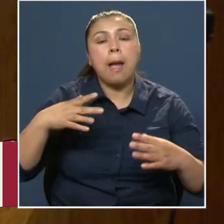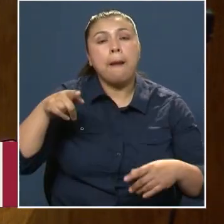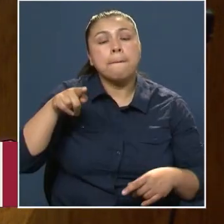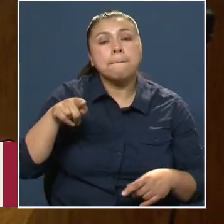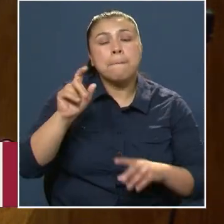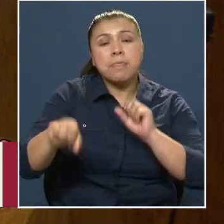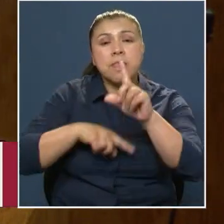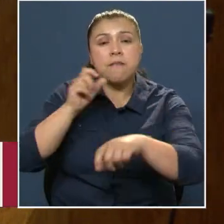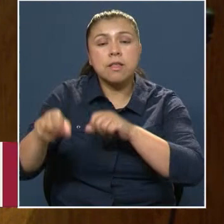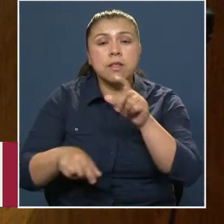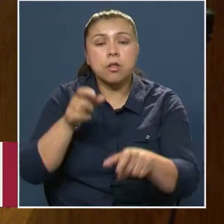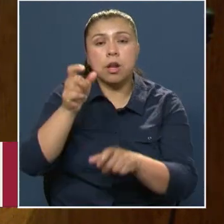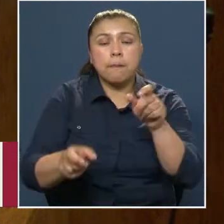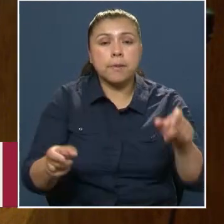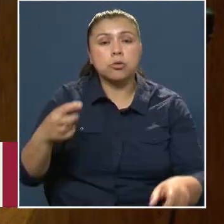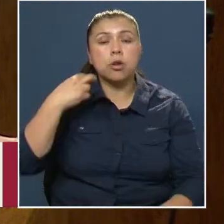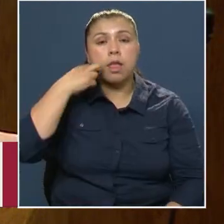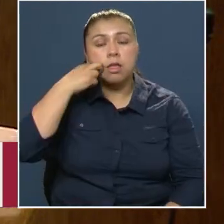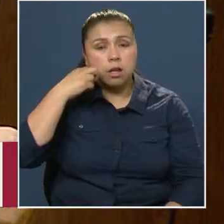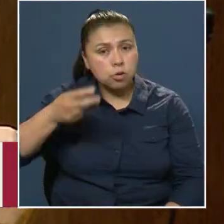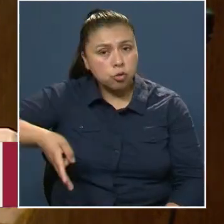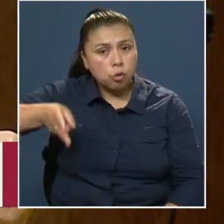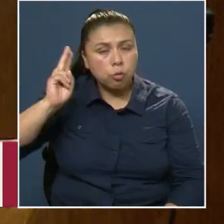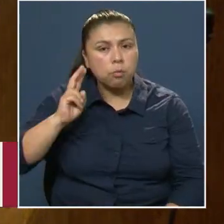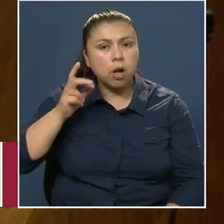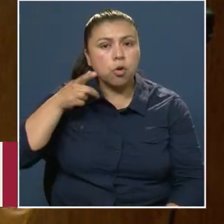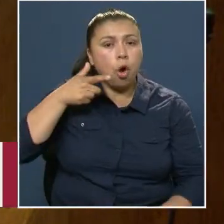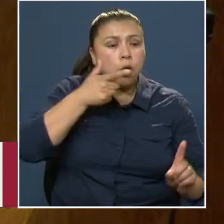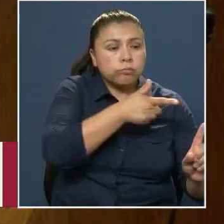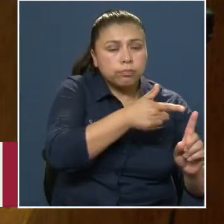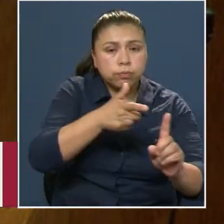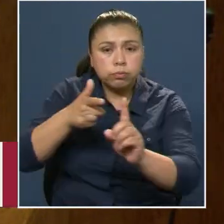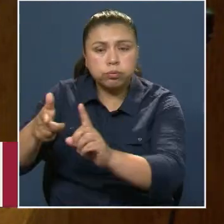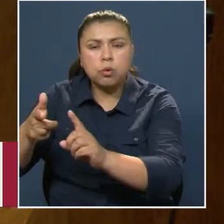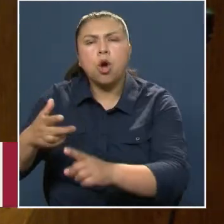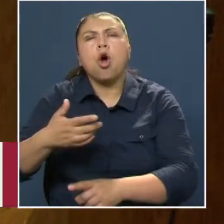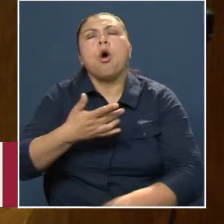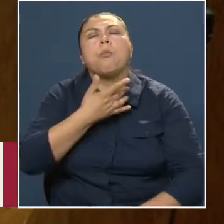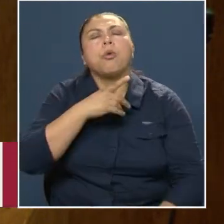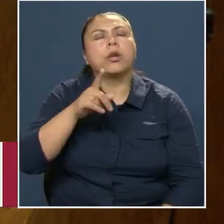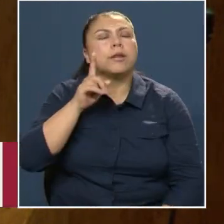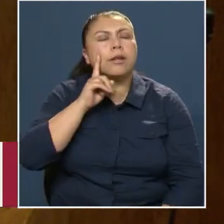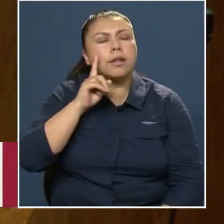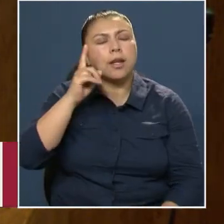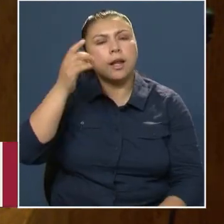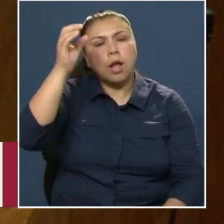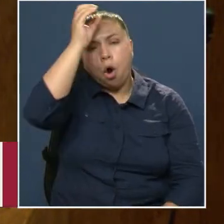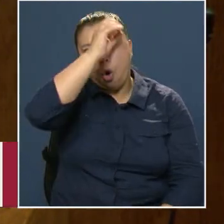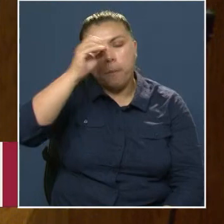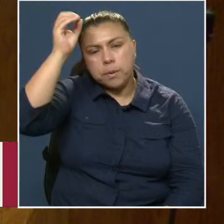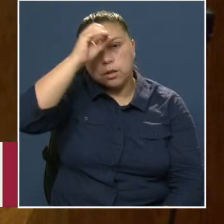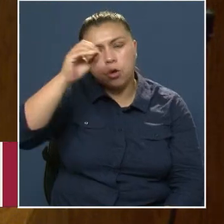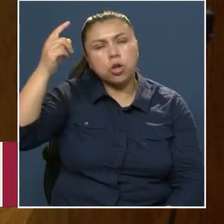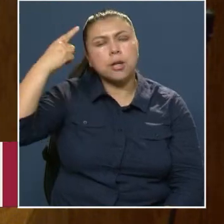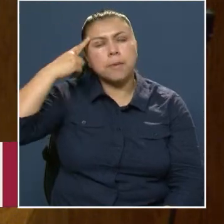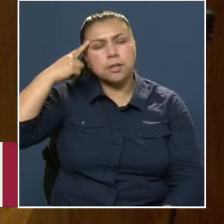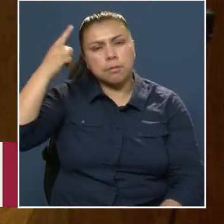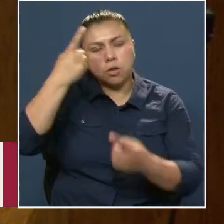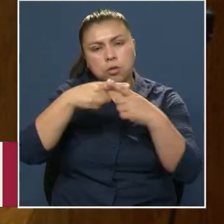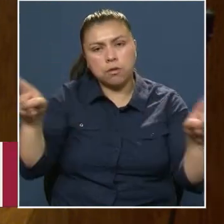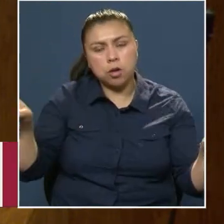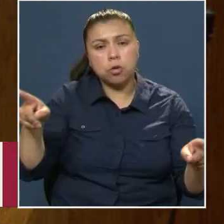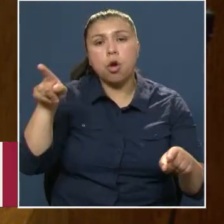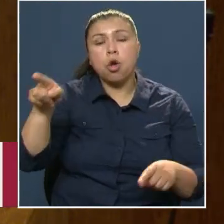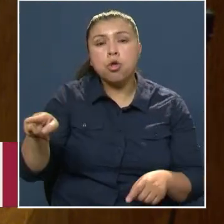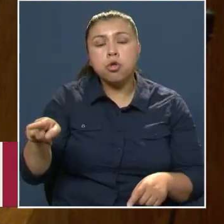derechos humanos de quienes eran perseguidos por pensar distinto. Desde la vicaría, aquella institución